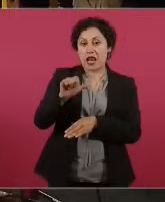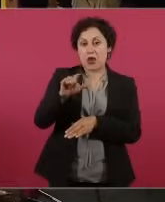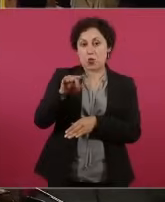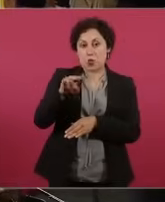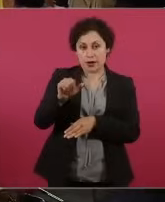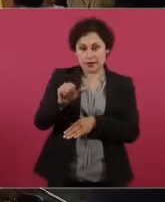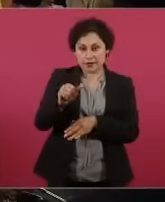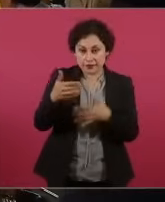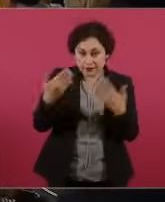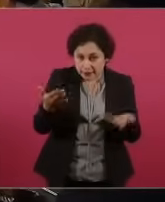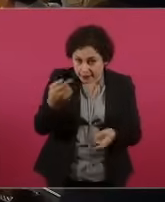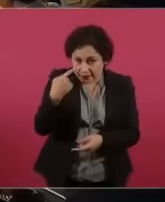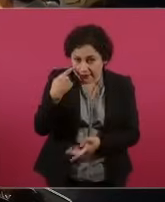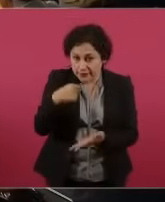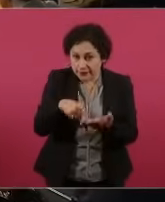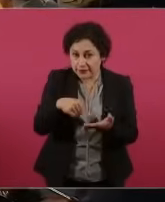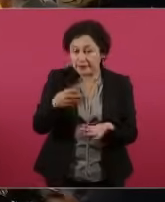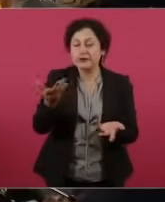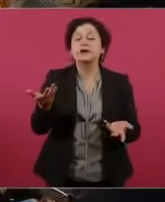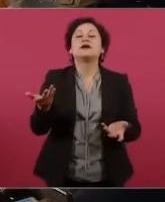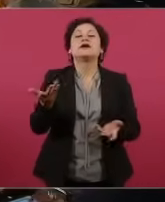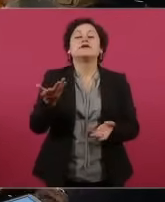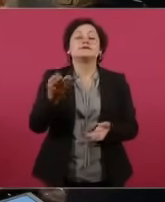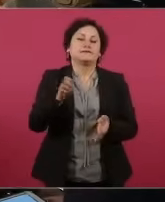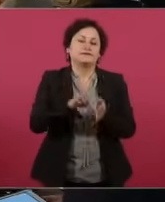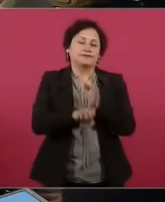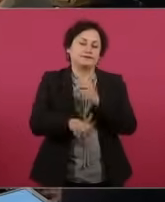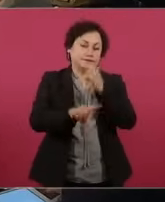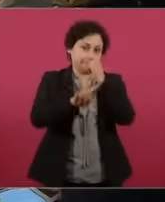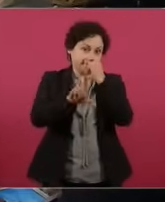antes de eso, antes de recetarnos la 100,